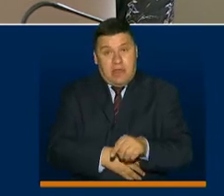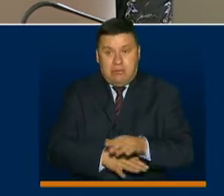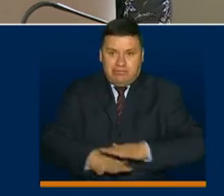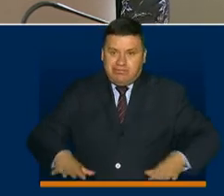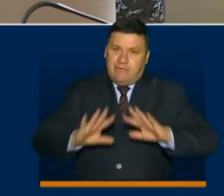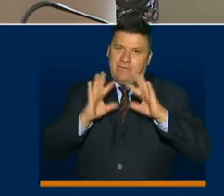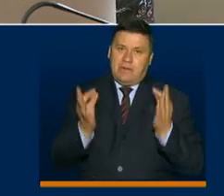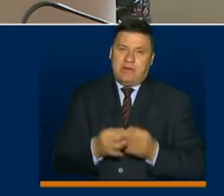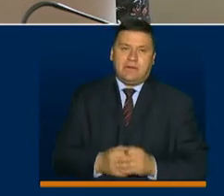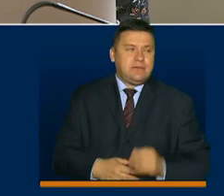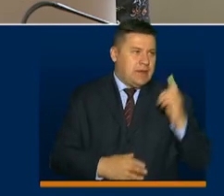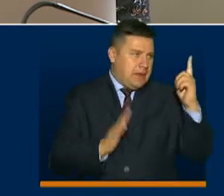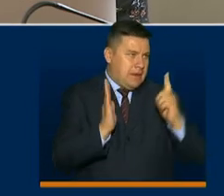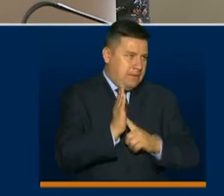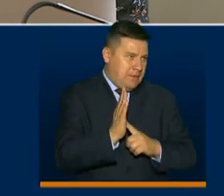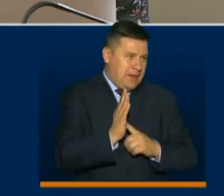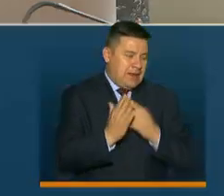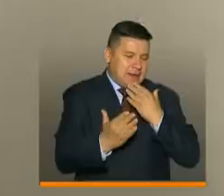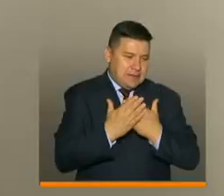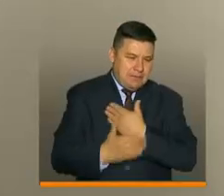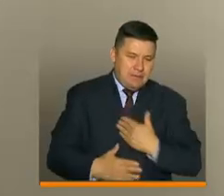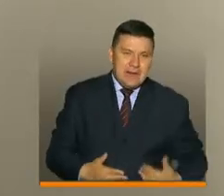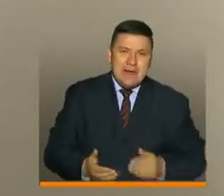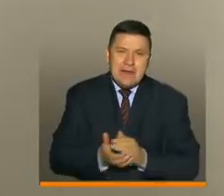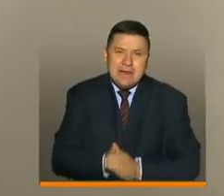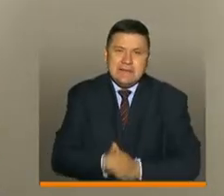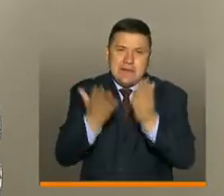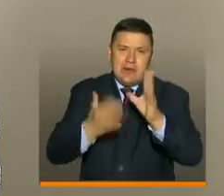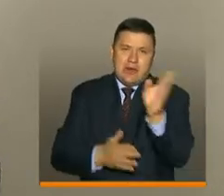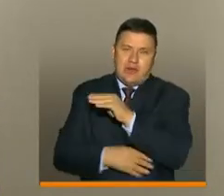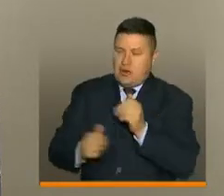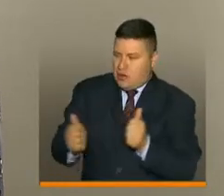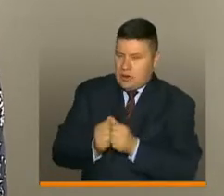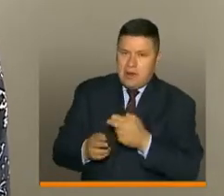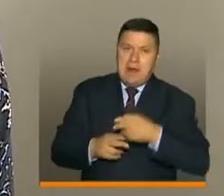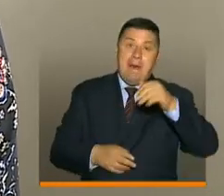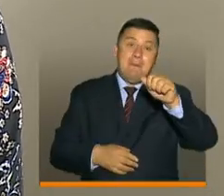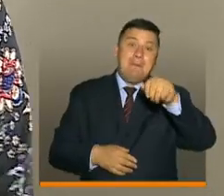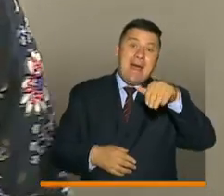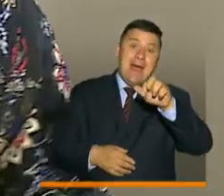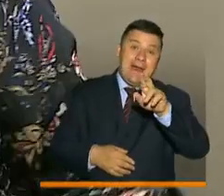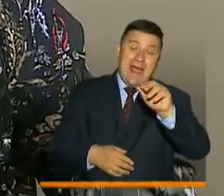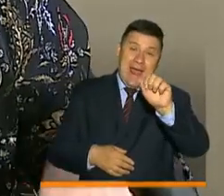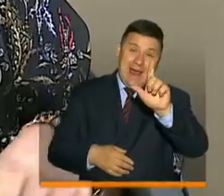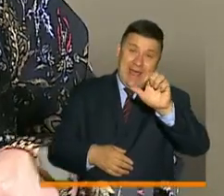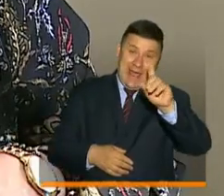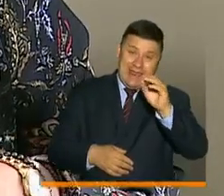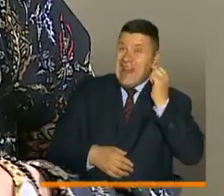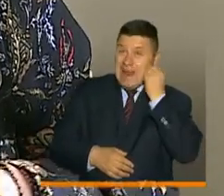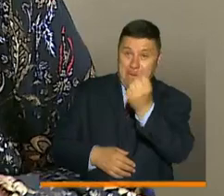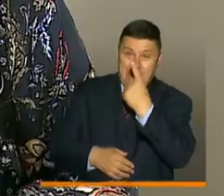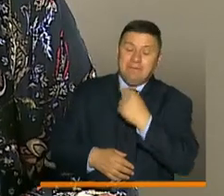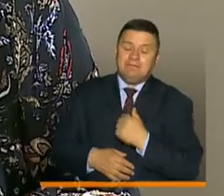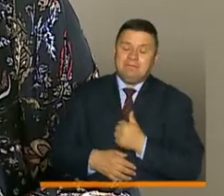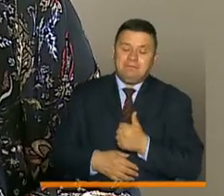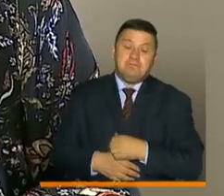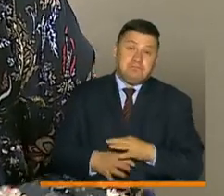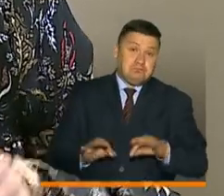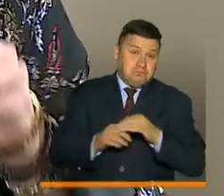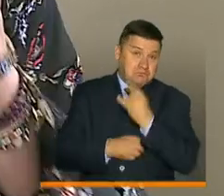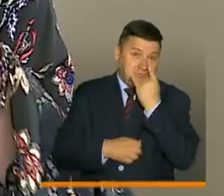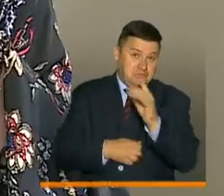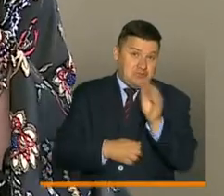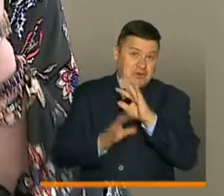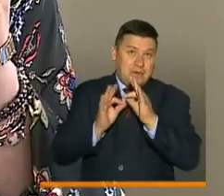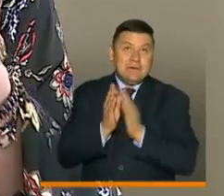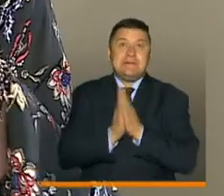entorno familiar. Mil gracias, presidente. Un saludo aquí a todos los compañeros, a María Alejandra y a todos los colombianos. Creo que este es un tema de interés de todas